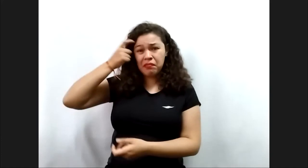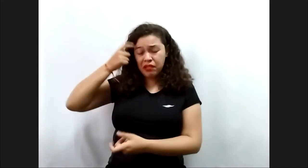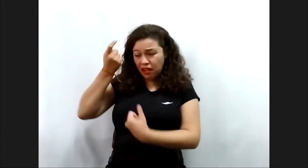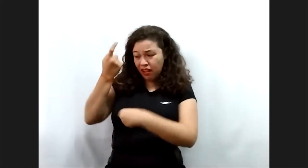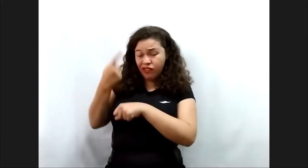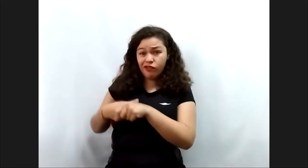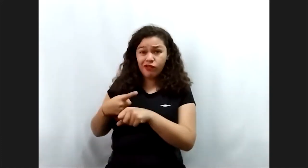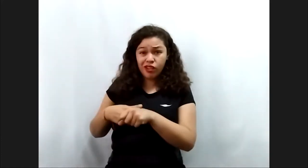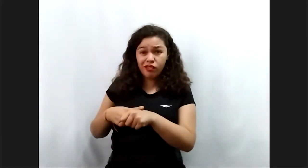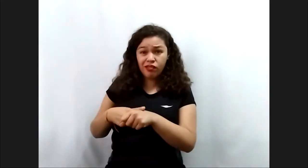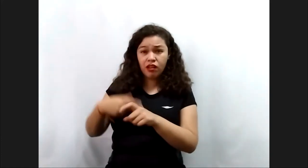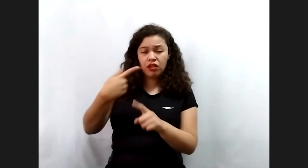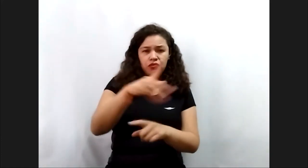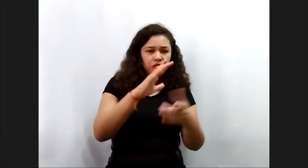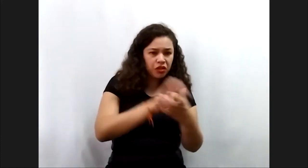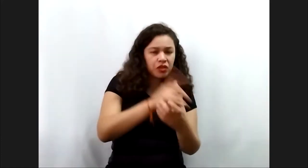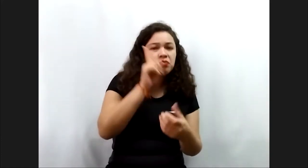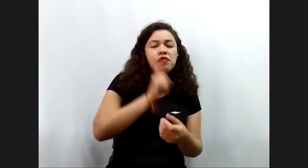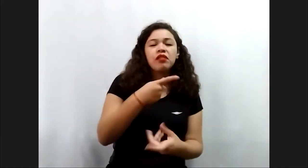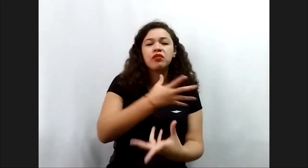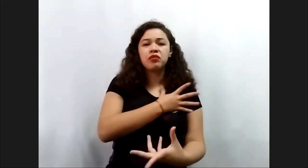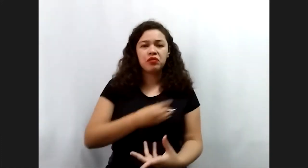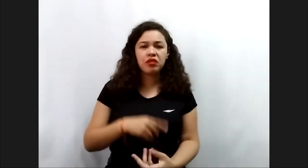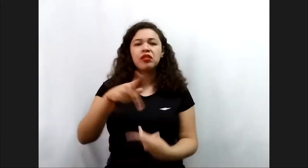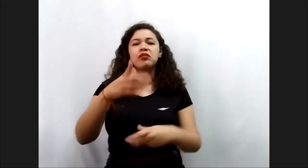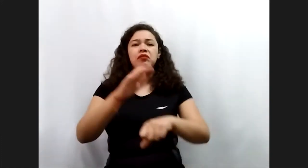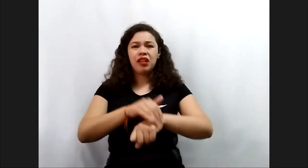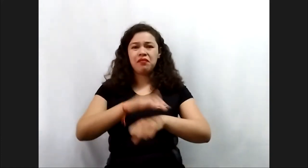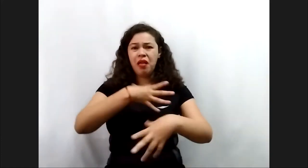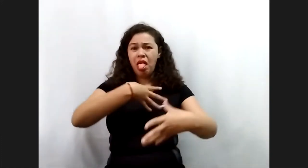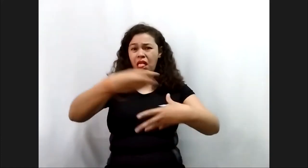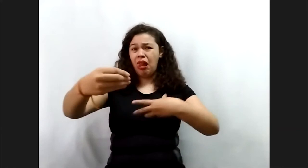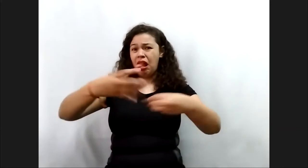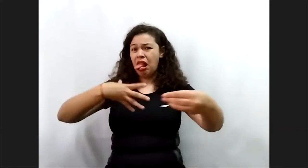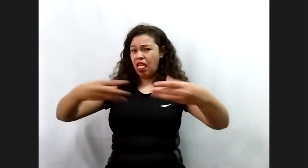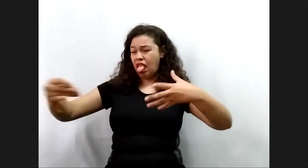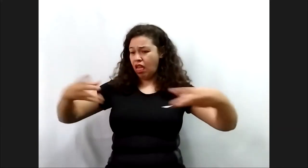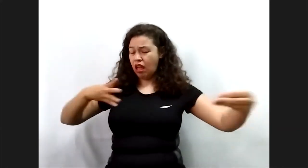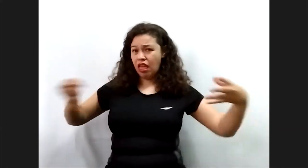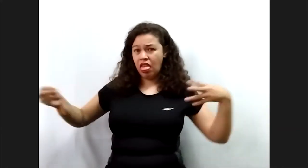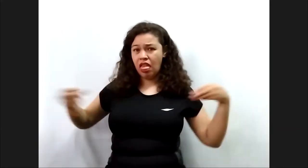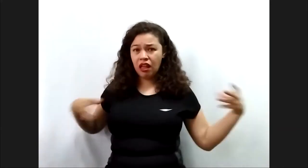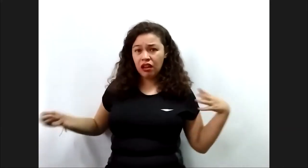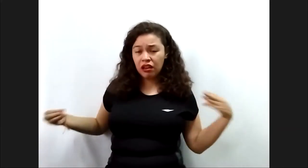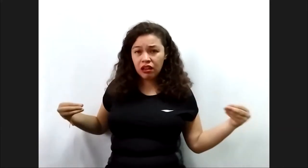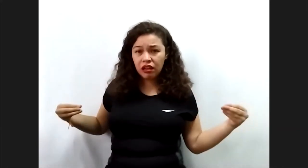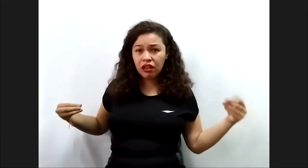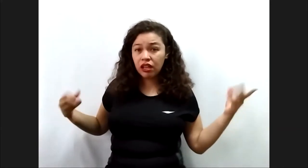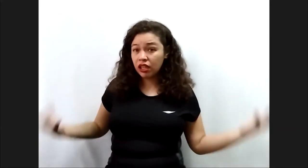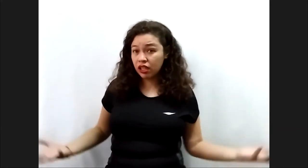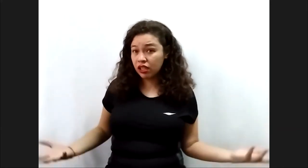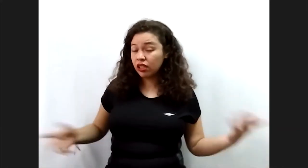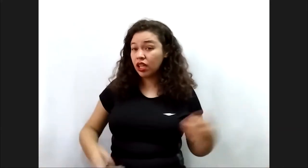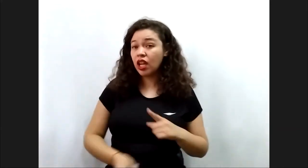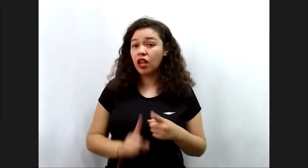y enferma a su esposa, a sus hijos, a su familia, a sus amigos y así sucesivamente. Si no, lo primero que debes hacer es